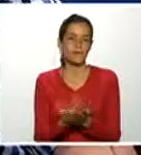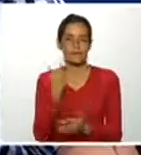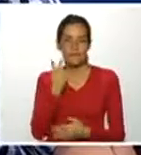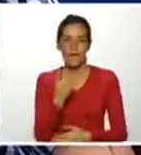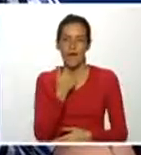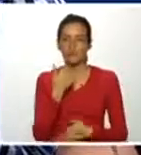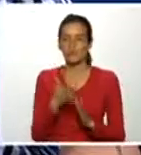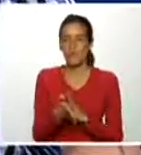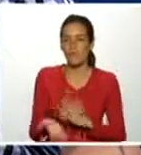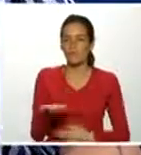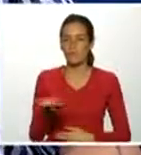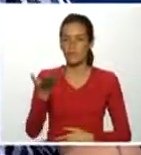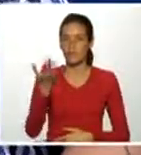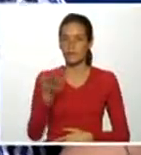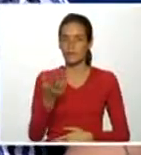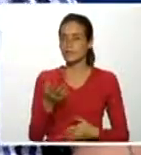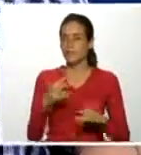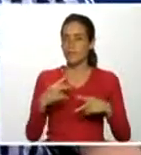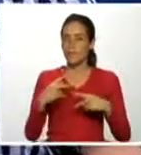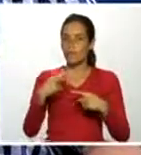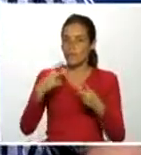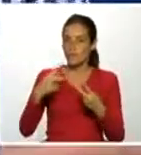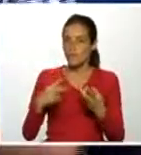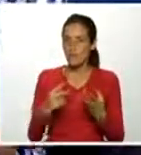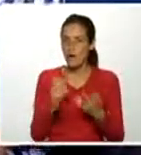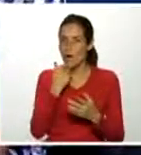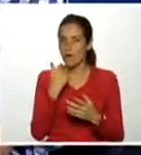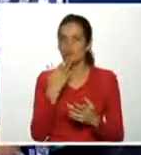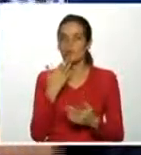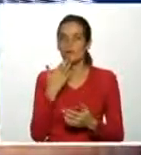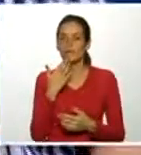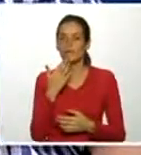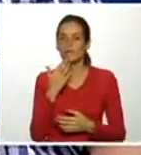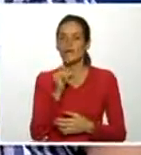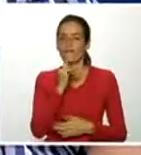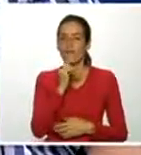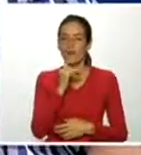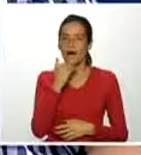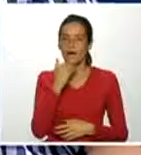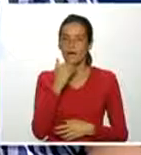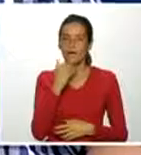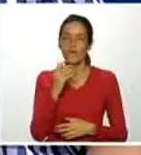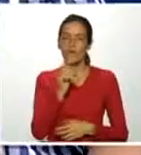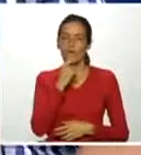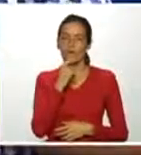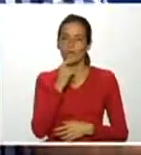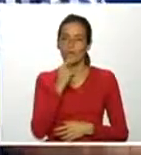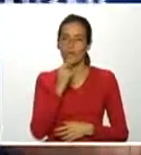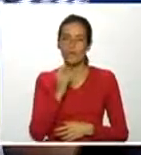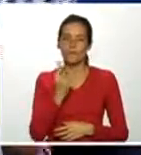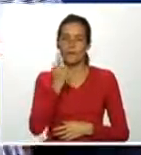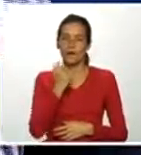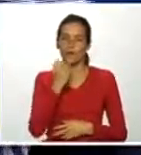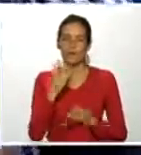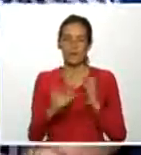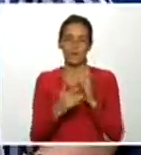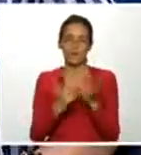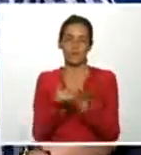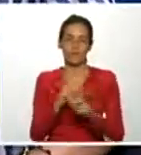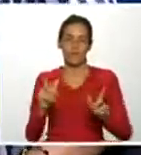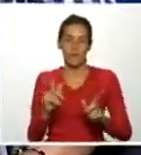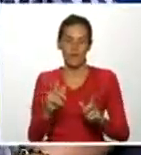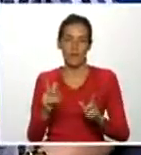que lo importante es el producto tecnológico, ¿no? En el caso de las aplicaciones informáticas, como si el código fuente, en el caso de las tecnologías libres, el